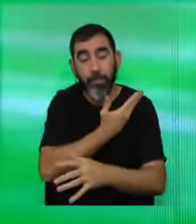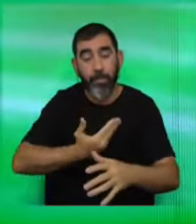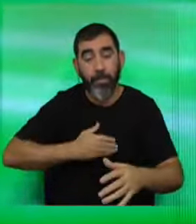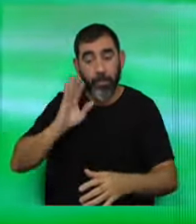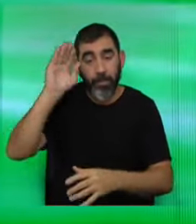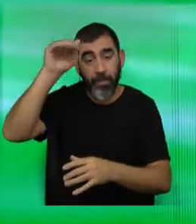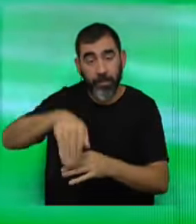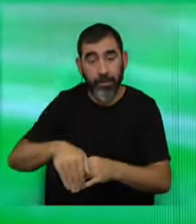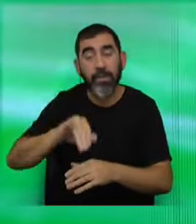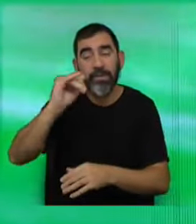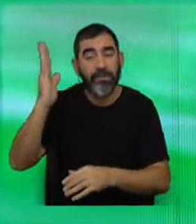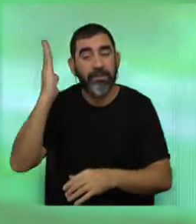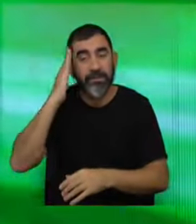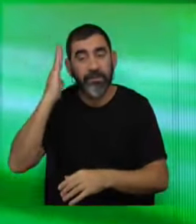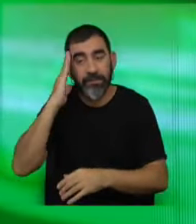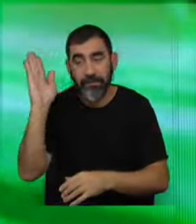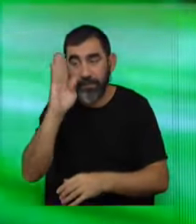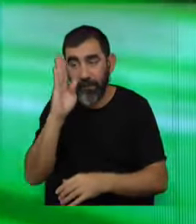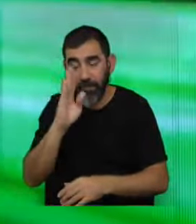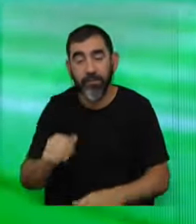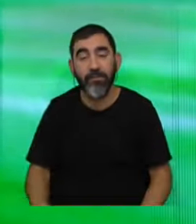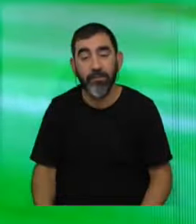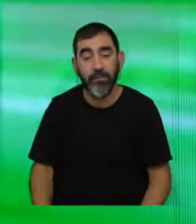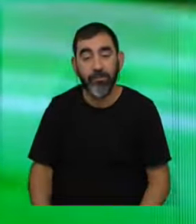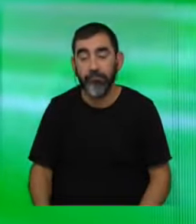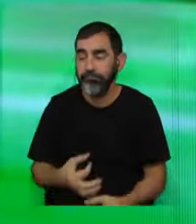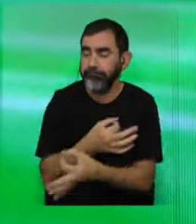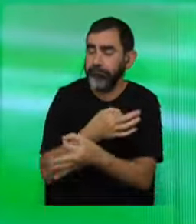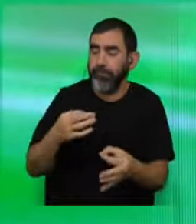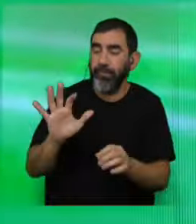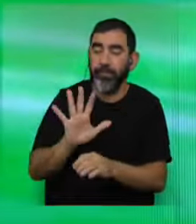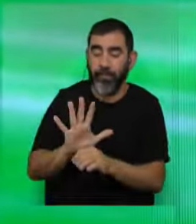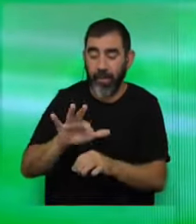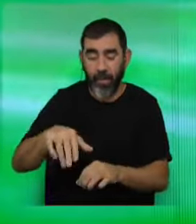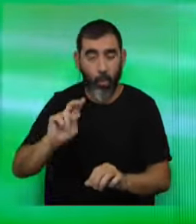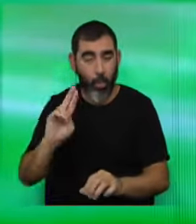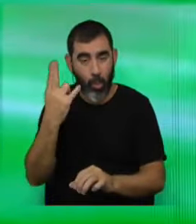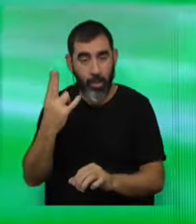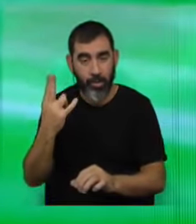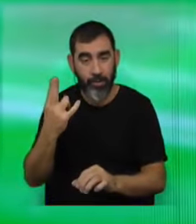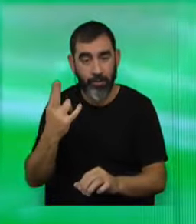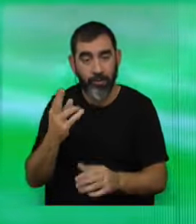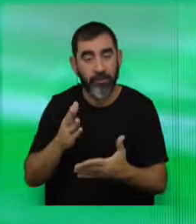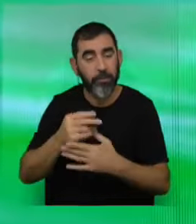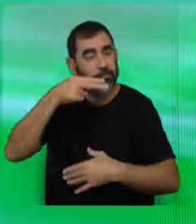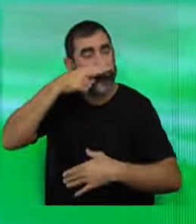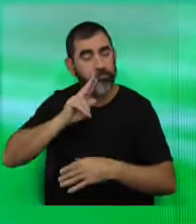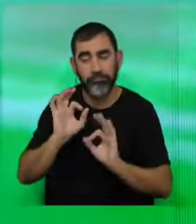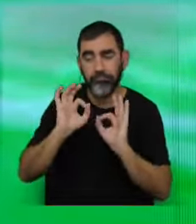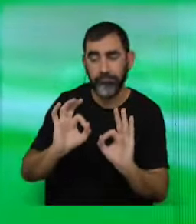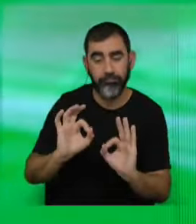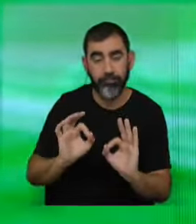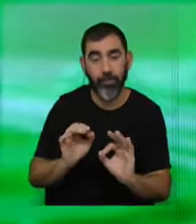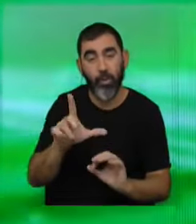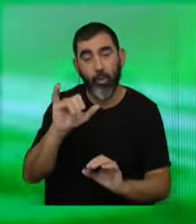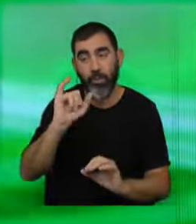república sigue estaba al tanto somos como los prolijos de la escuela por decirte los que nos portamos bien entonces